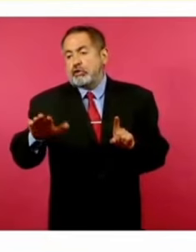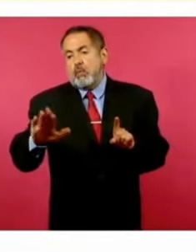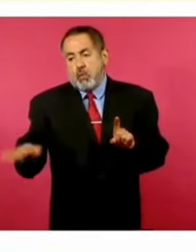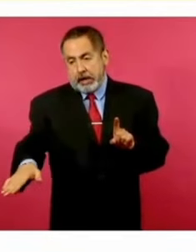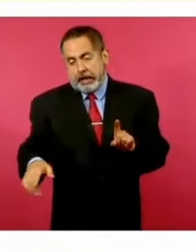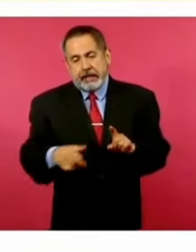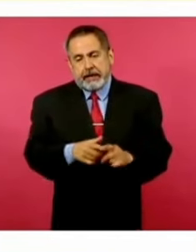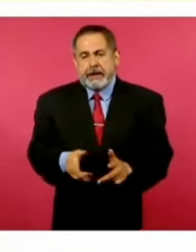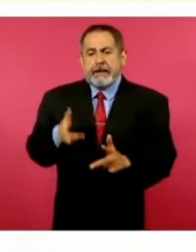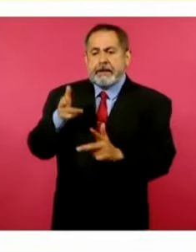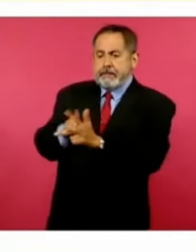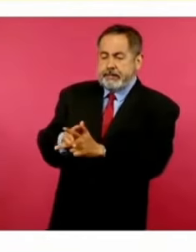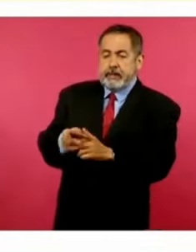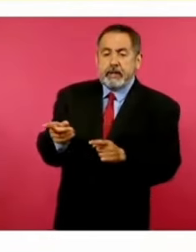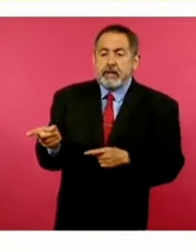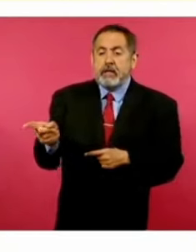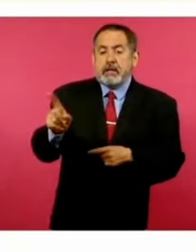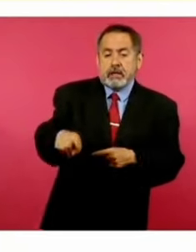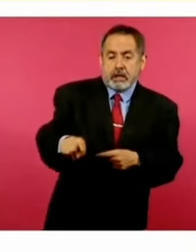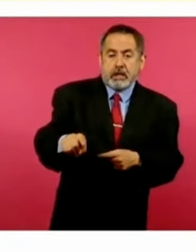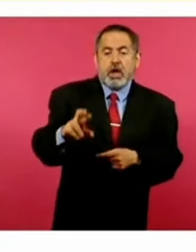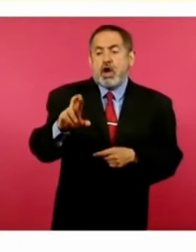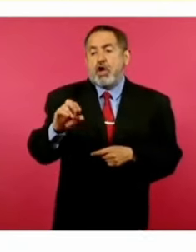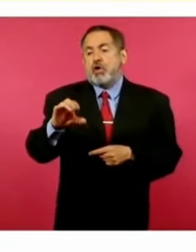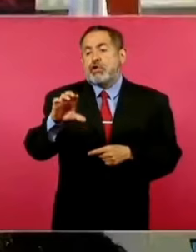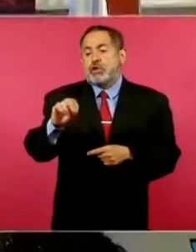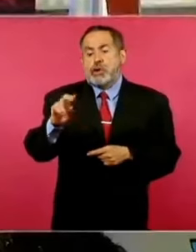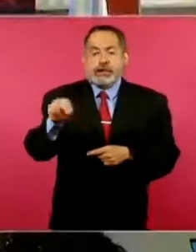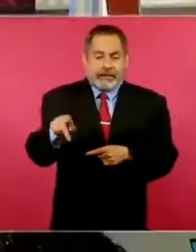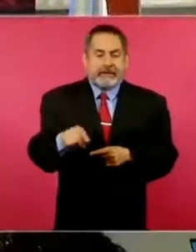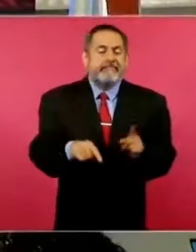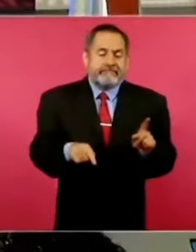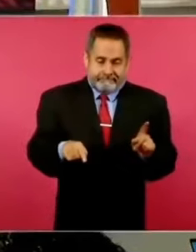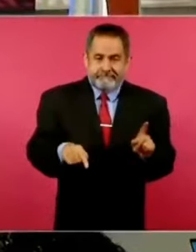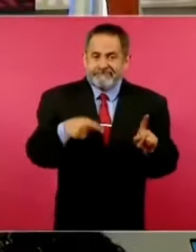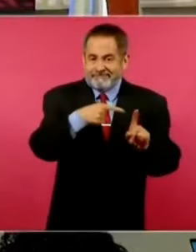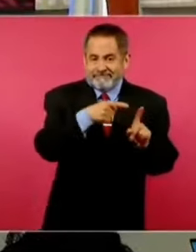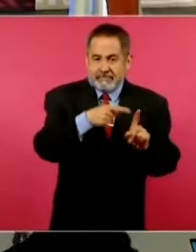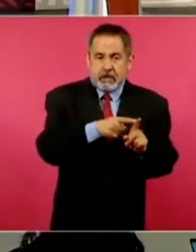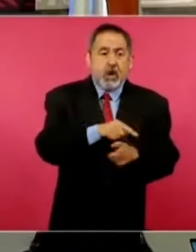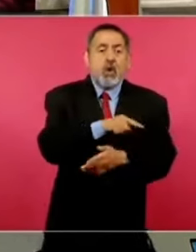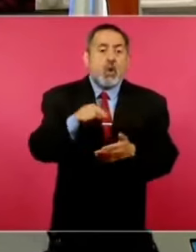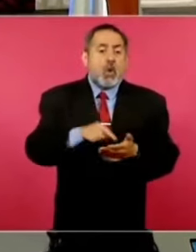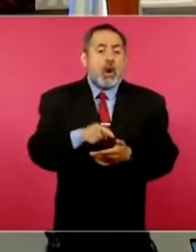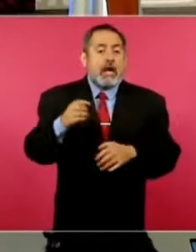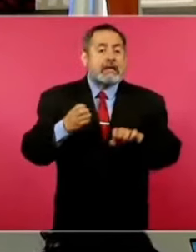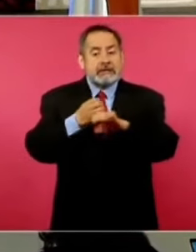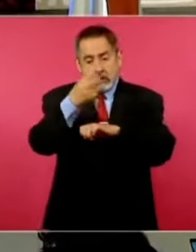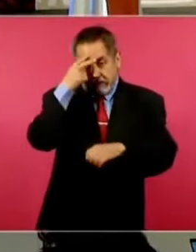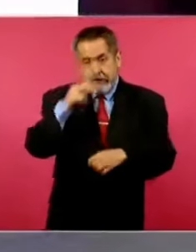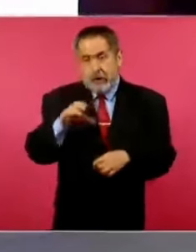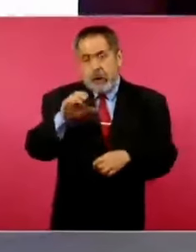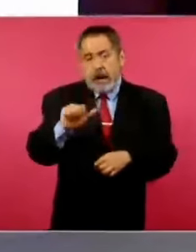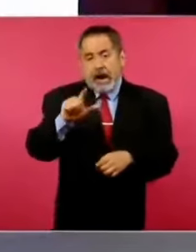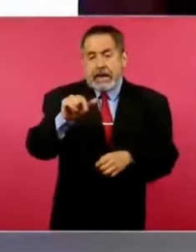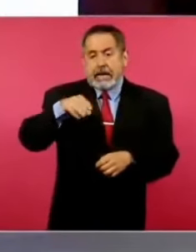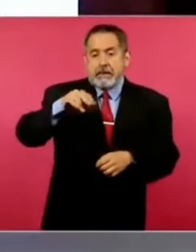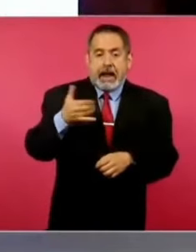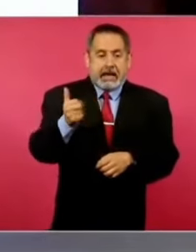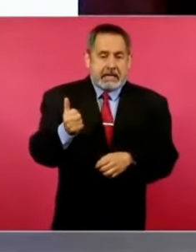en grado de tentativa en agravio de Rocío n todo esto ocurrido en Calimaya Estado de México el pasado